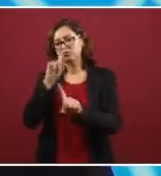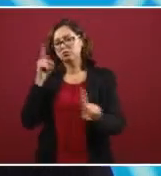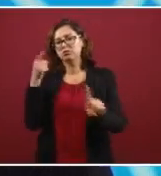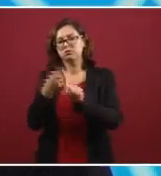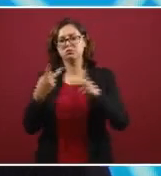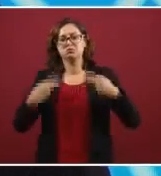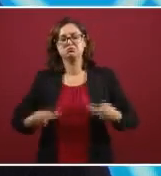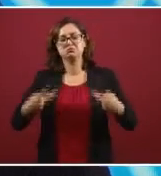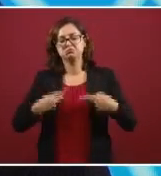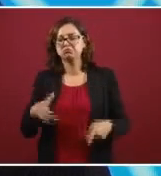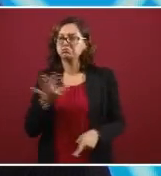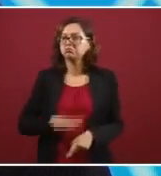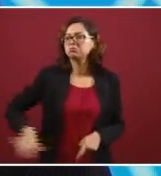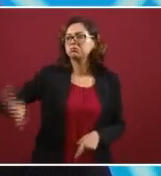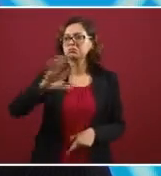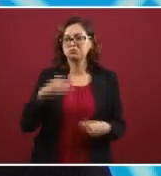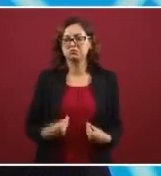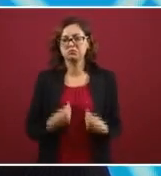tener una vida digna,